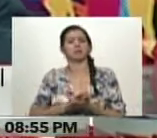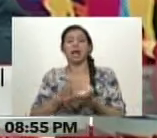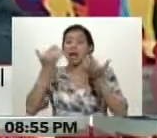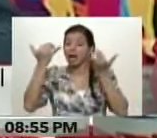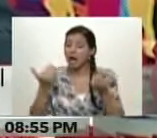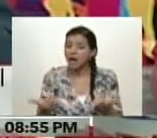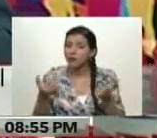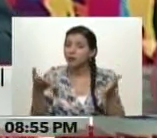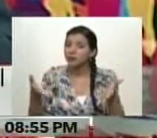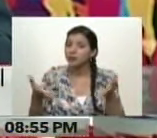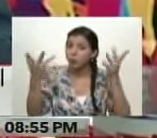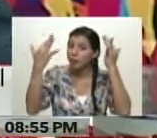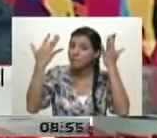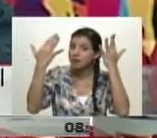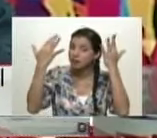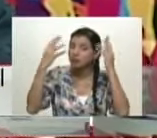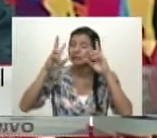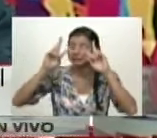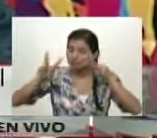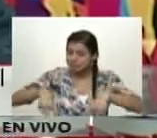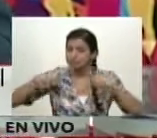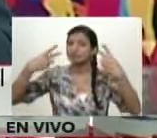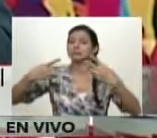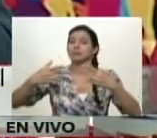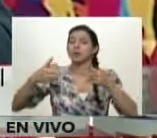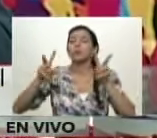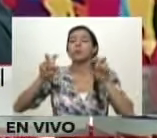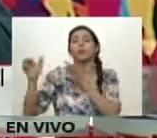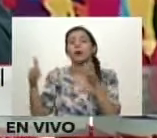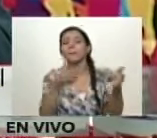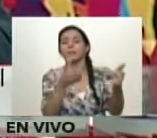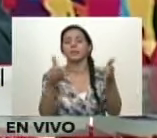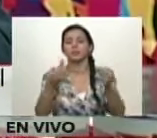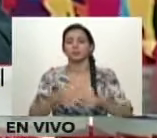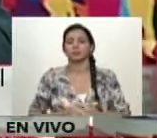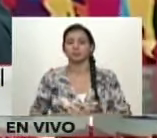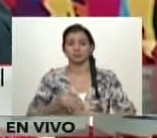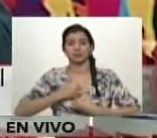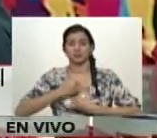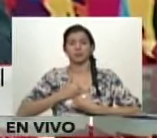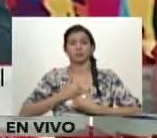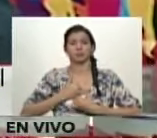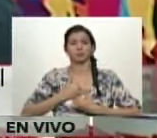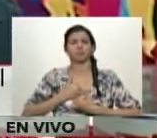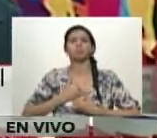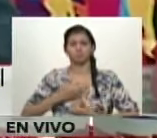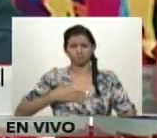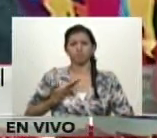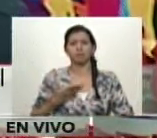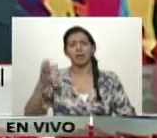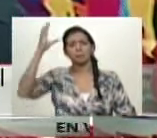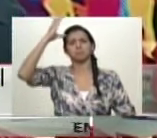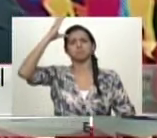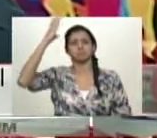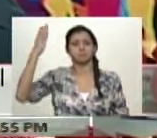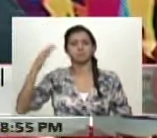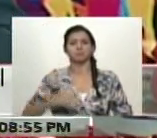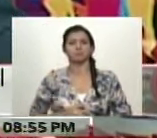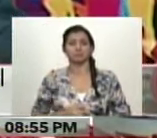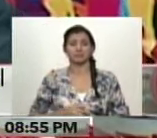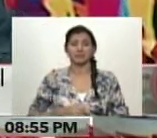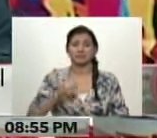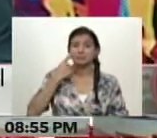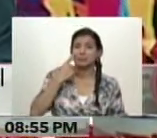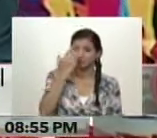Construyamos con nuestras manos el nuevo camino y superemos nosotros con nuestra propia capacidad las dificultades